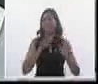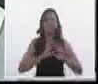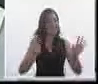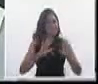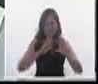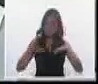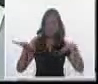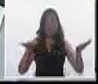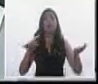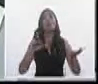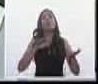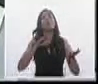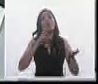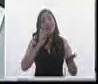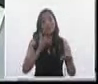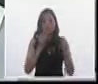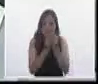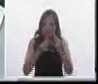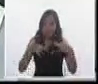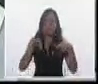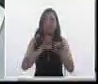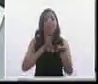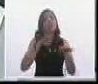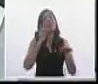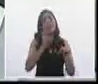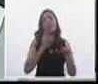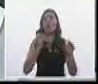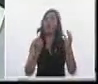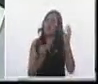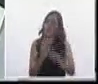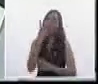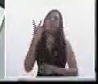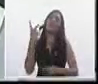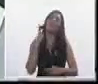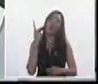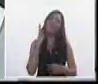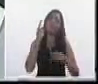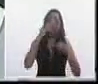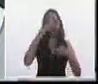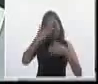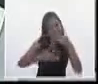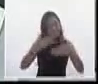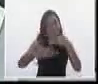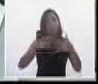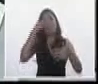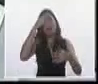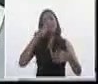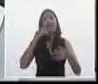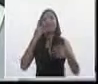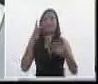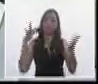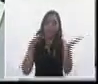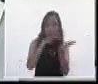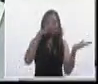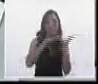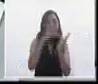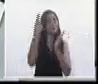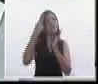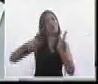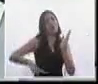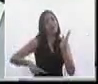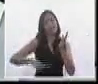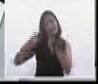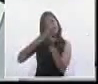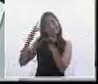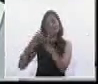se empiecen a hacer o este generar esas políticas públicas no para hacer cambios en todos los sentidos en cuestión de